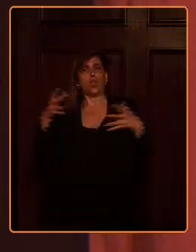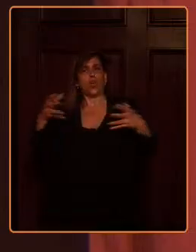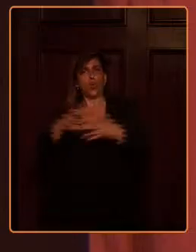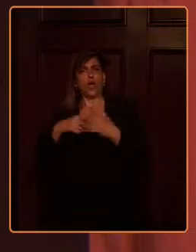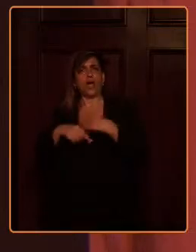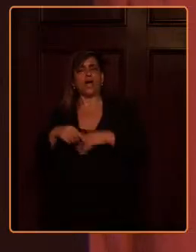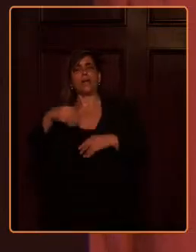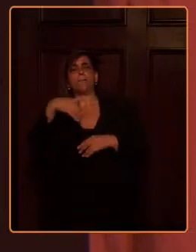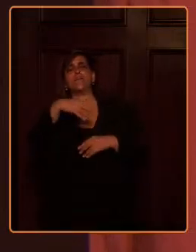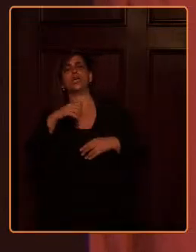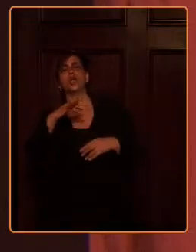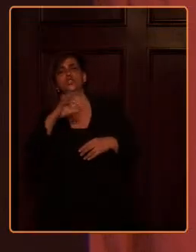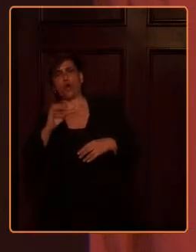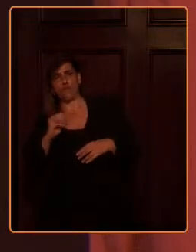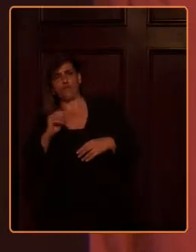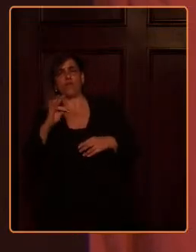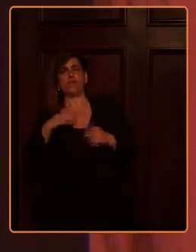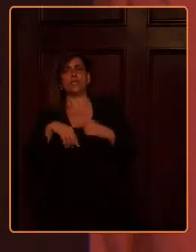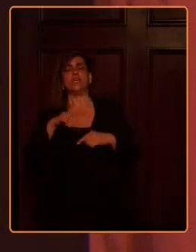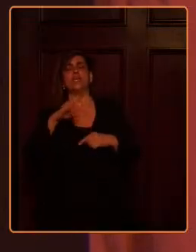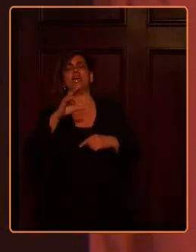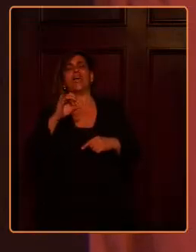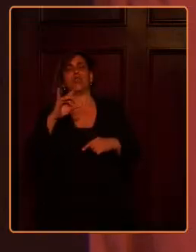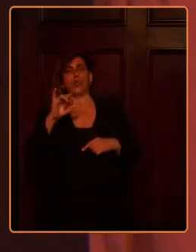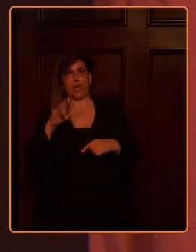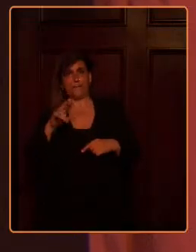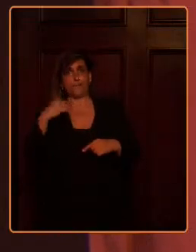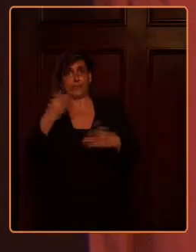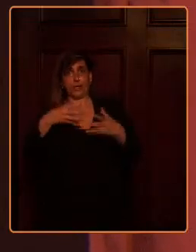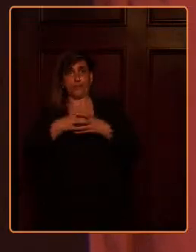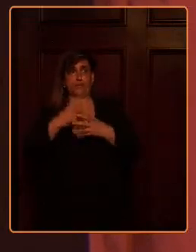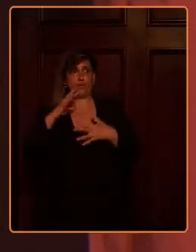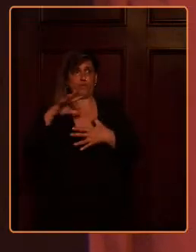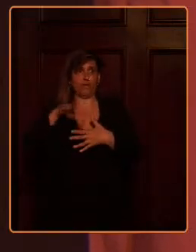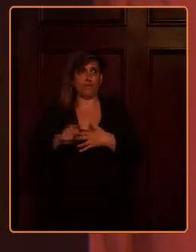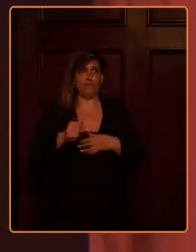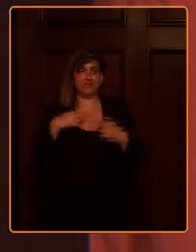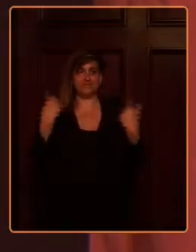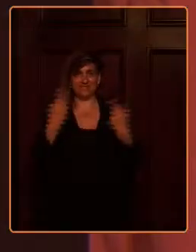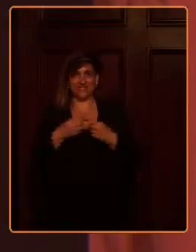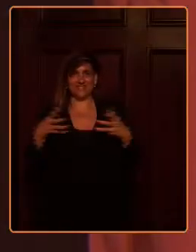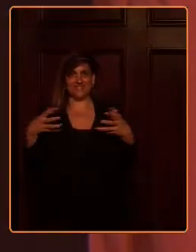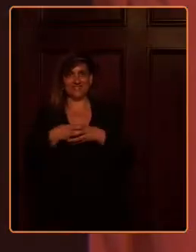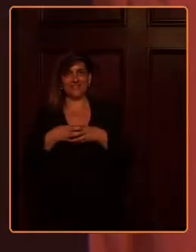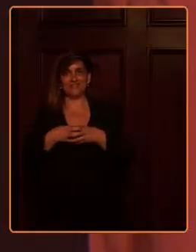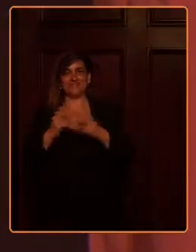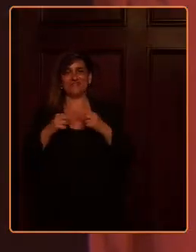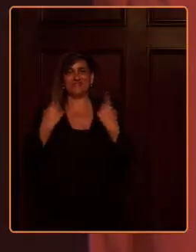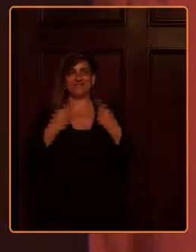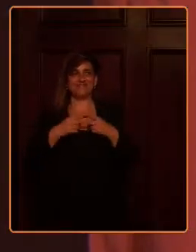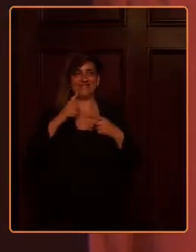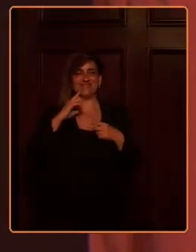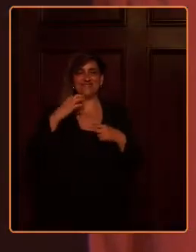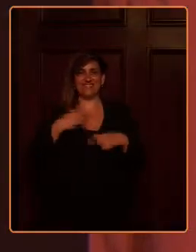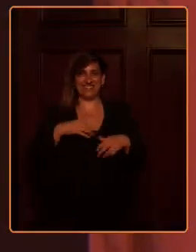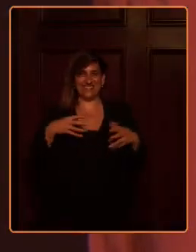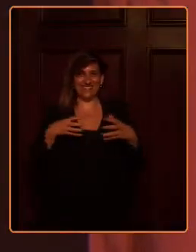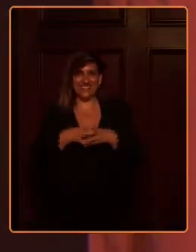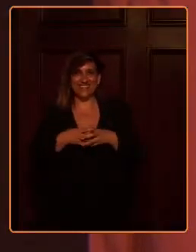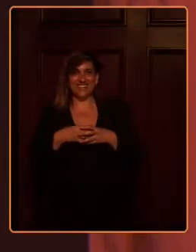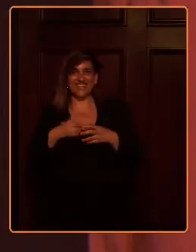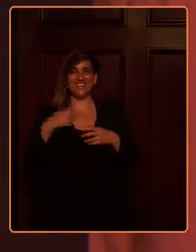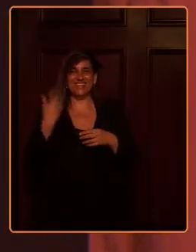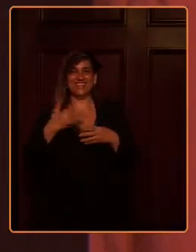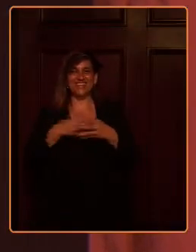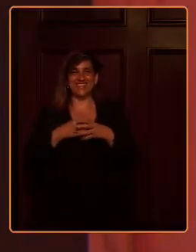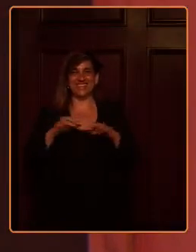Matific y Trio Labs. Su participación refleja el compromiso colectivo por repensar el futuro de la educación